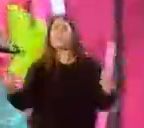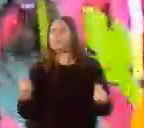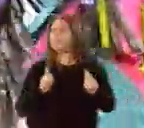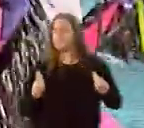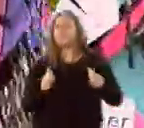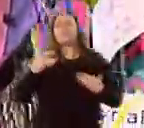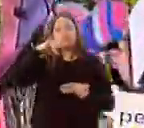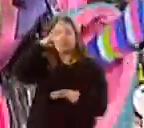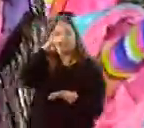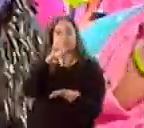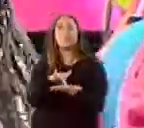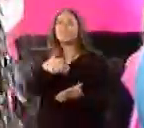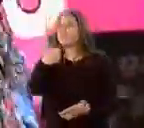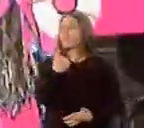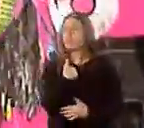viviré